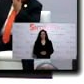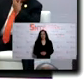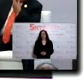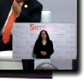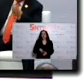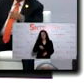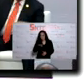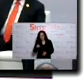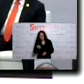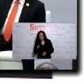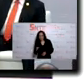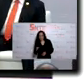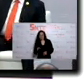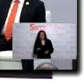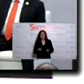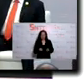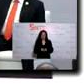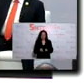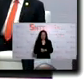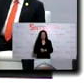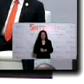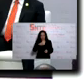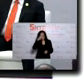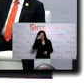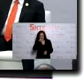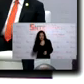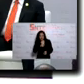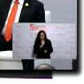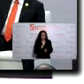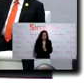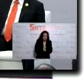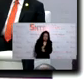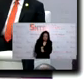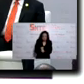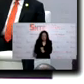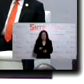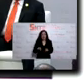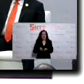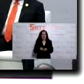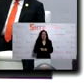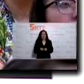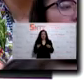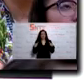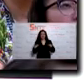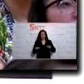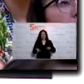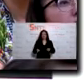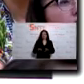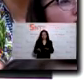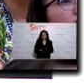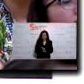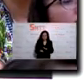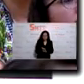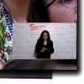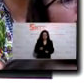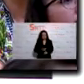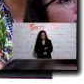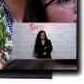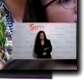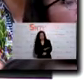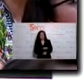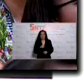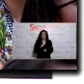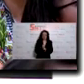para vender, manipular, interpretar, medir expresiones faciales a los conductores, nos imponen una identidad,